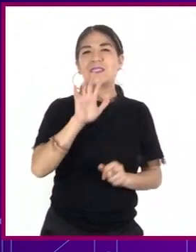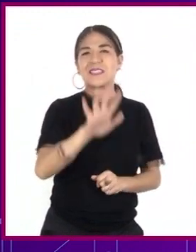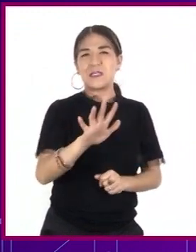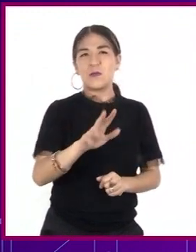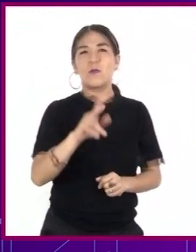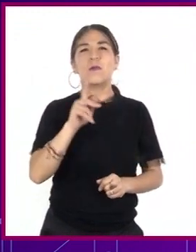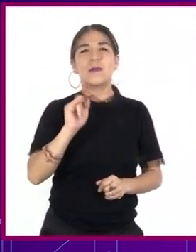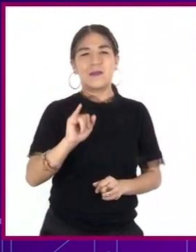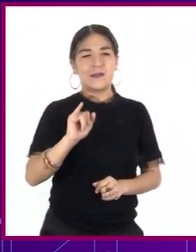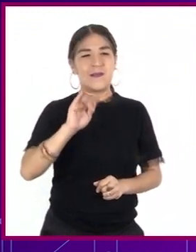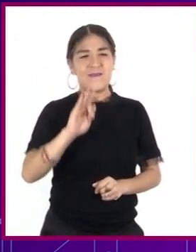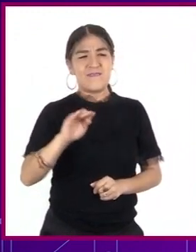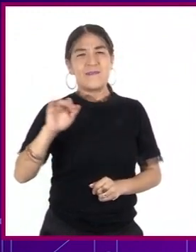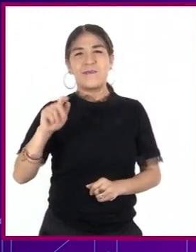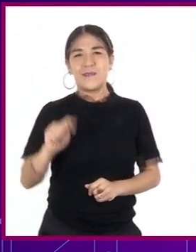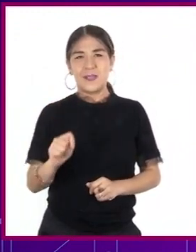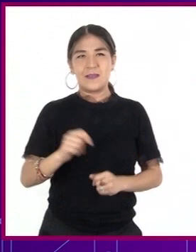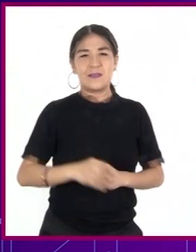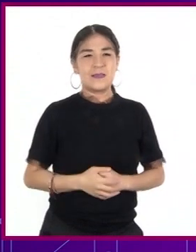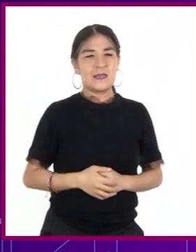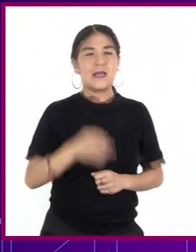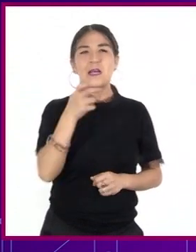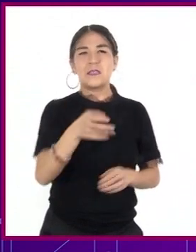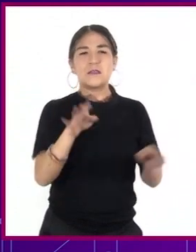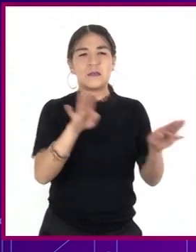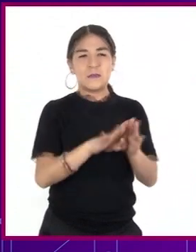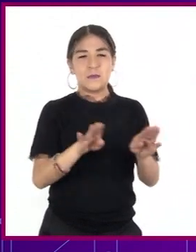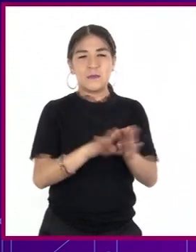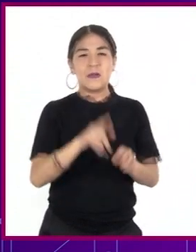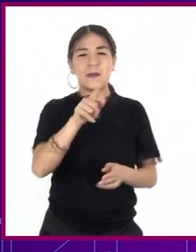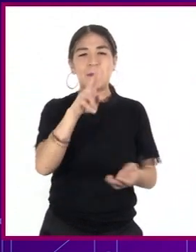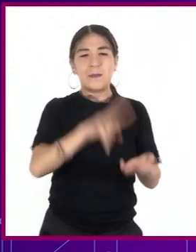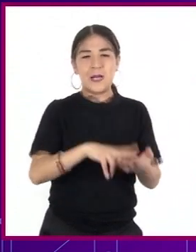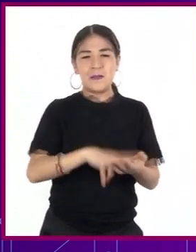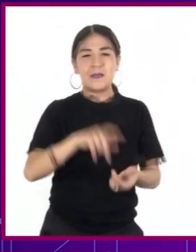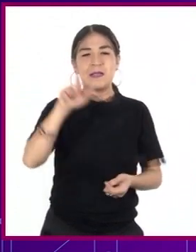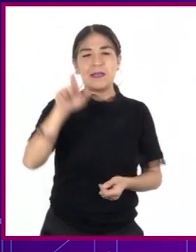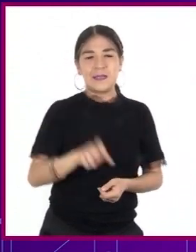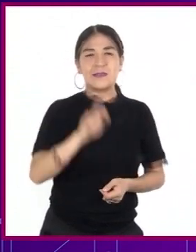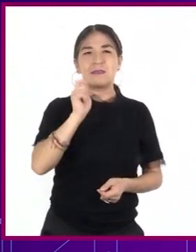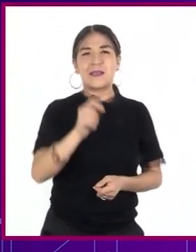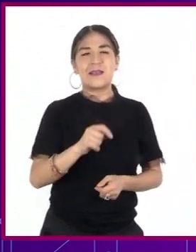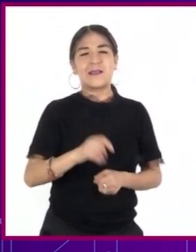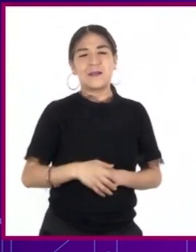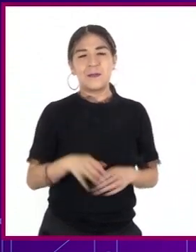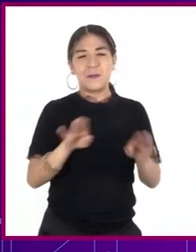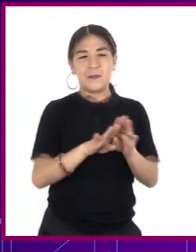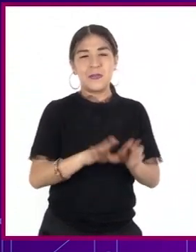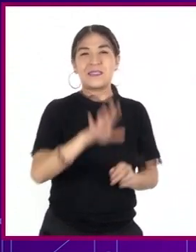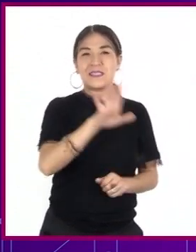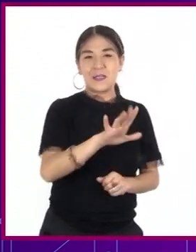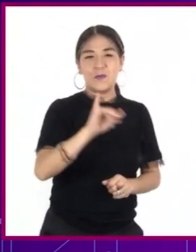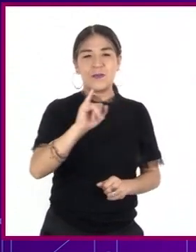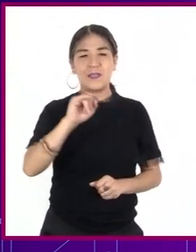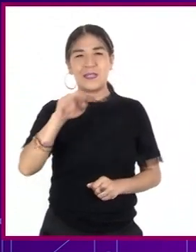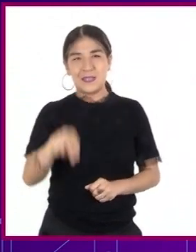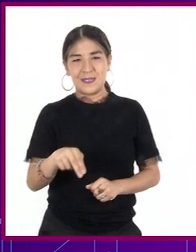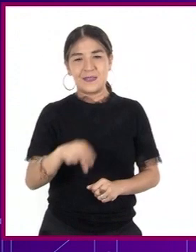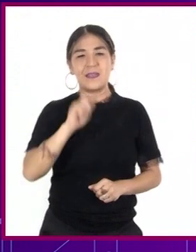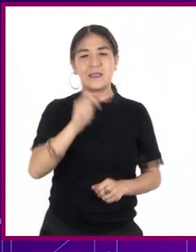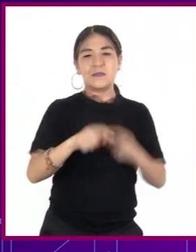pulgadas. Para determinar el valor de X, multiplicamos 5 pulgadas por